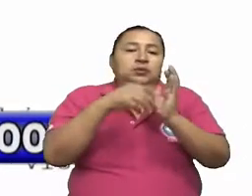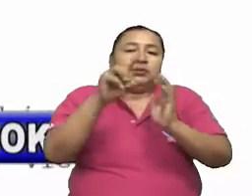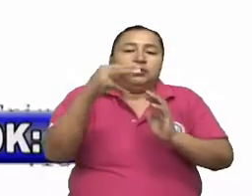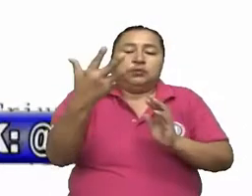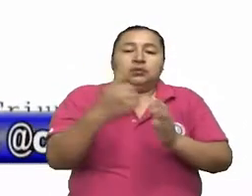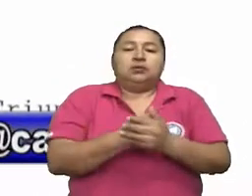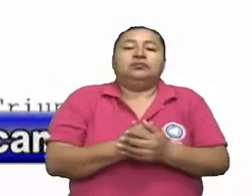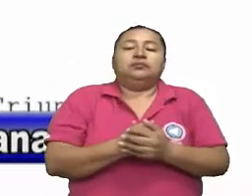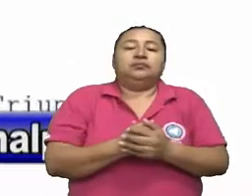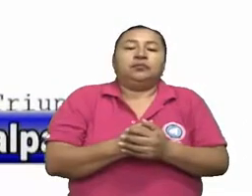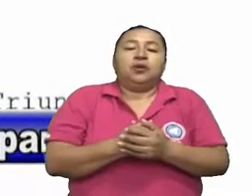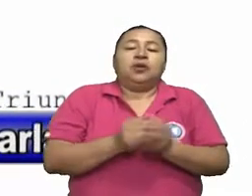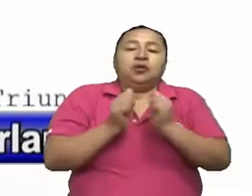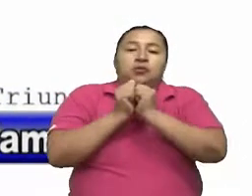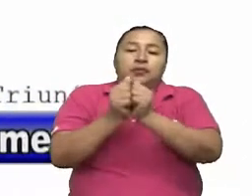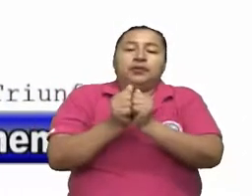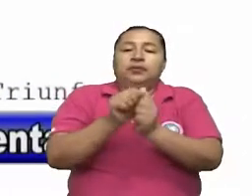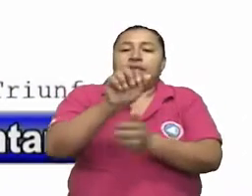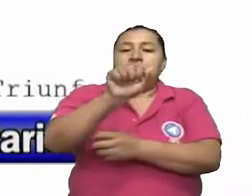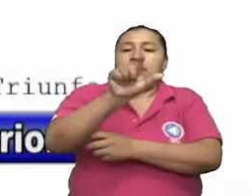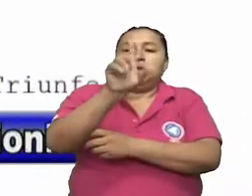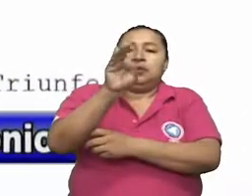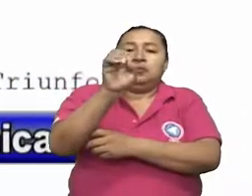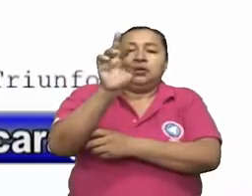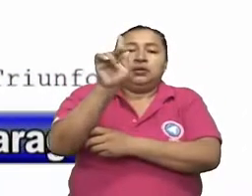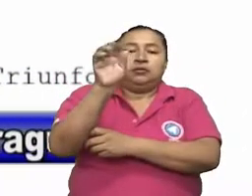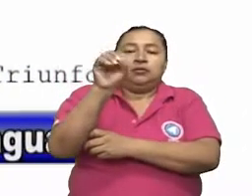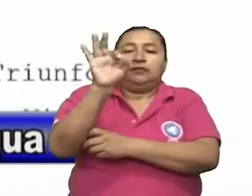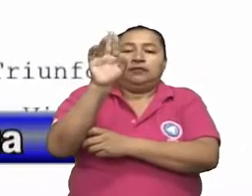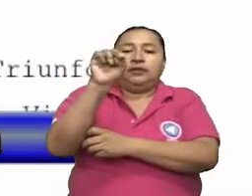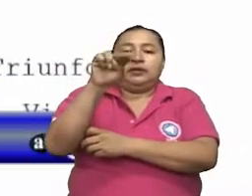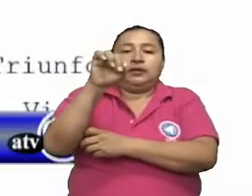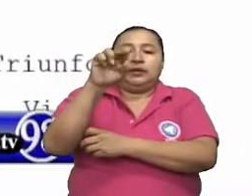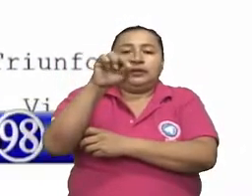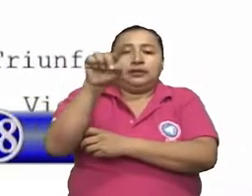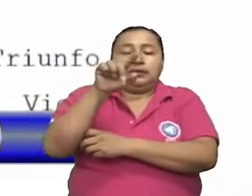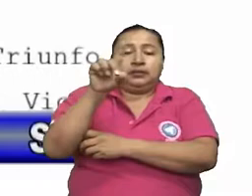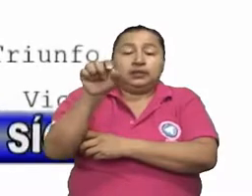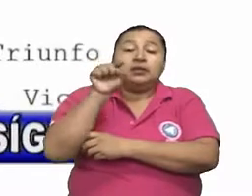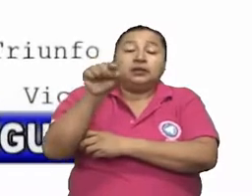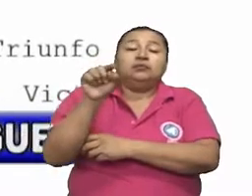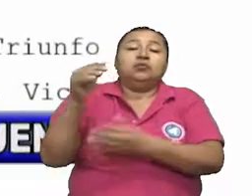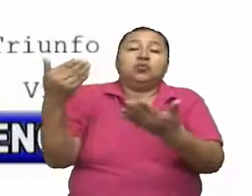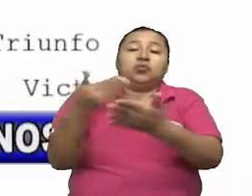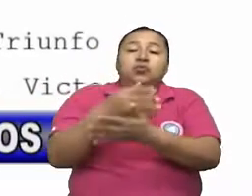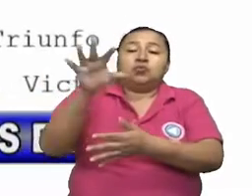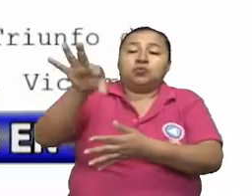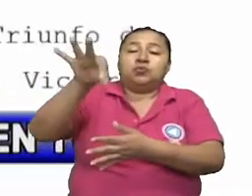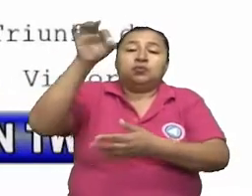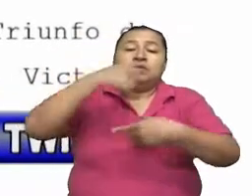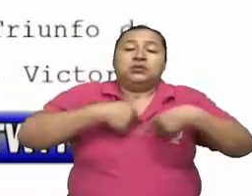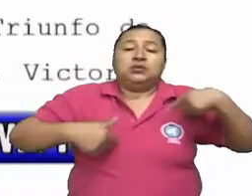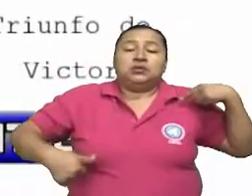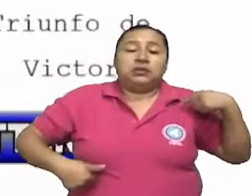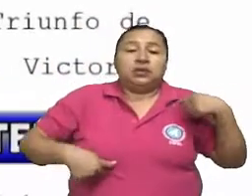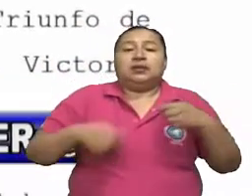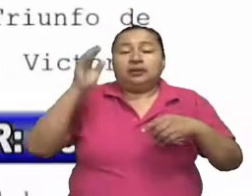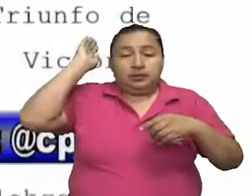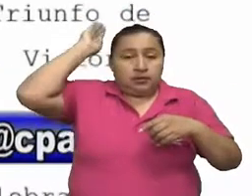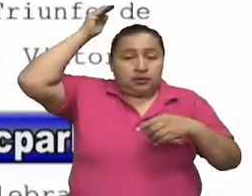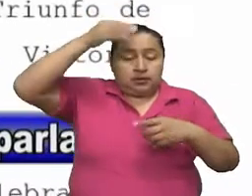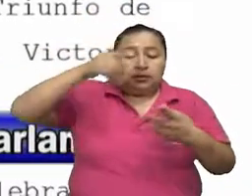2019. Compañero Alberto Fernández, presidente electo de Argentina. Compañera Cristina